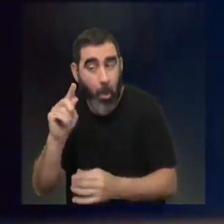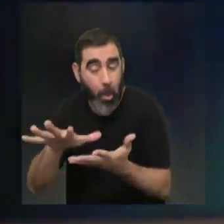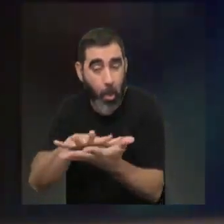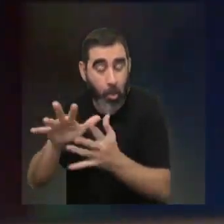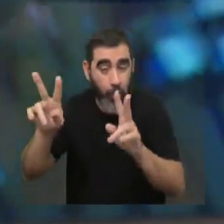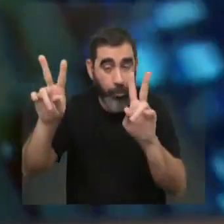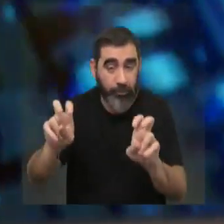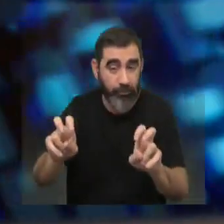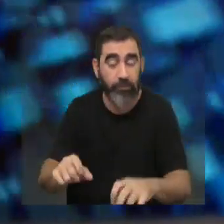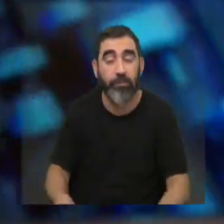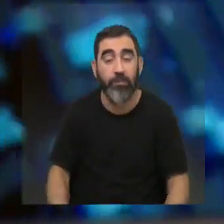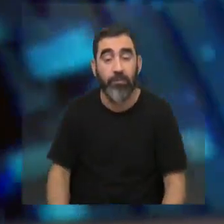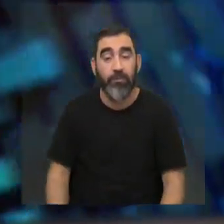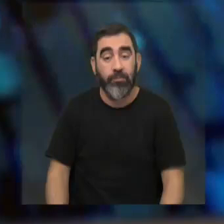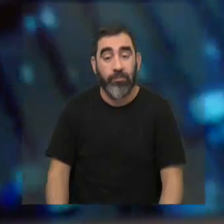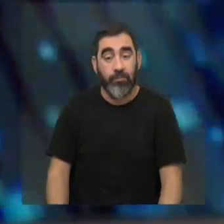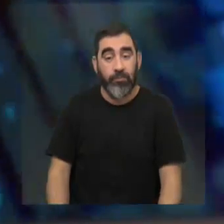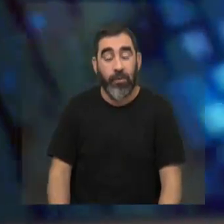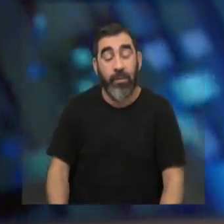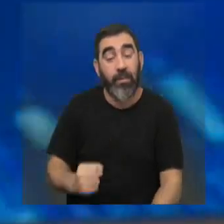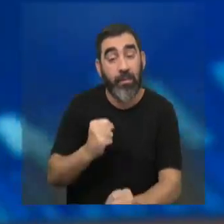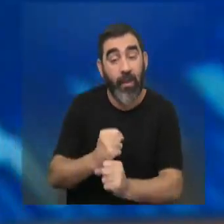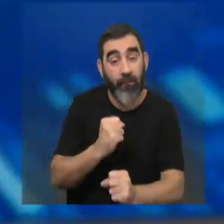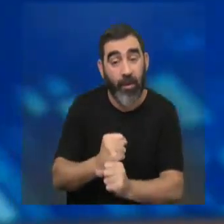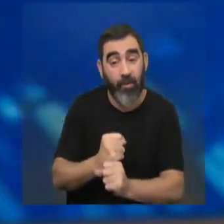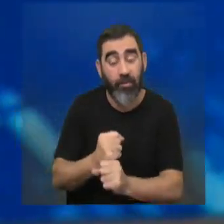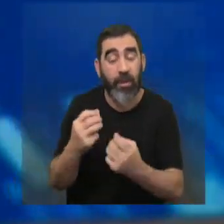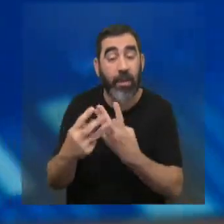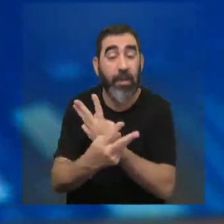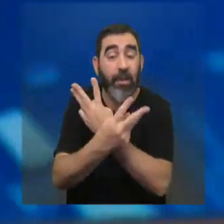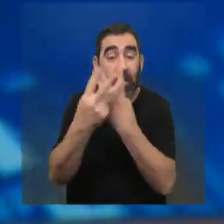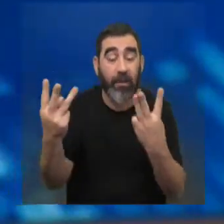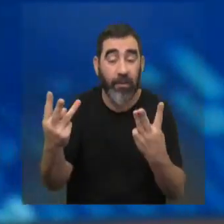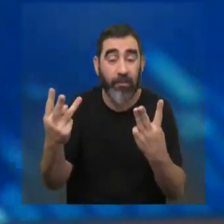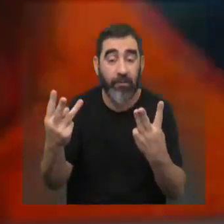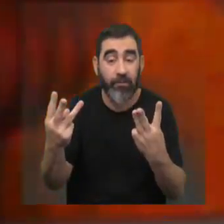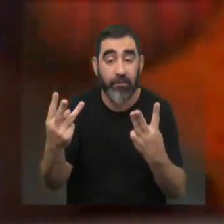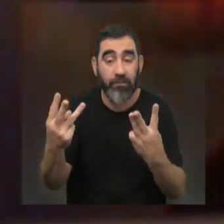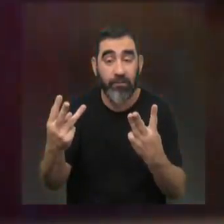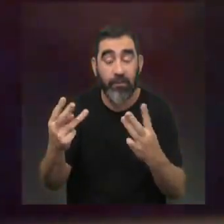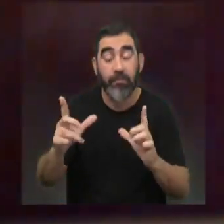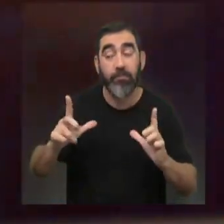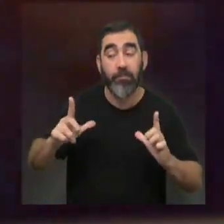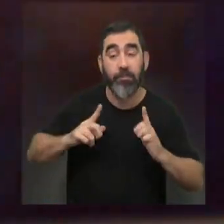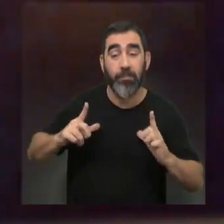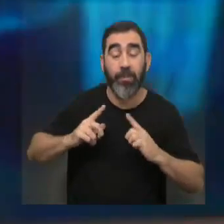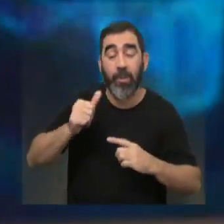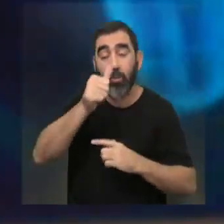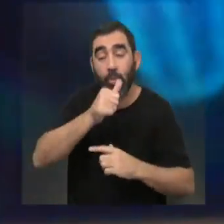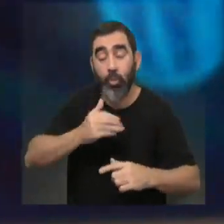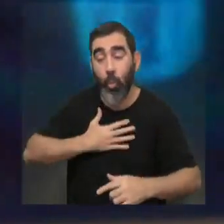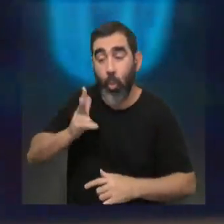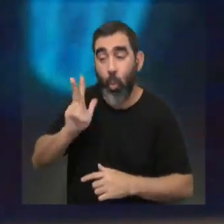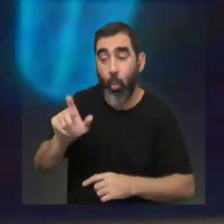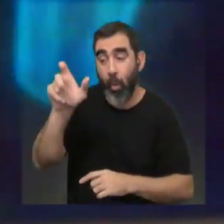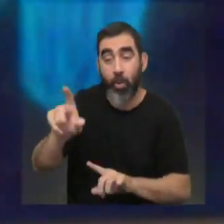la temática, que son tareas que uno en general pretendería o esperaría que pueda resolver un ser humano y no tanto